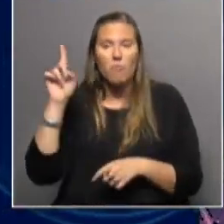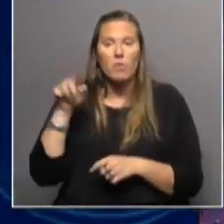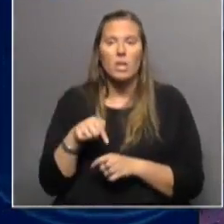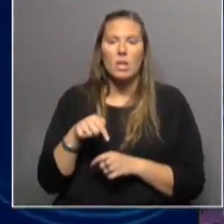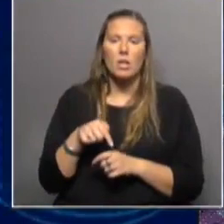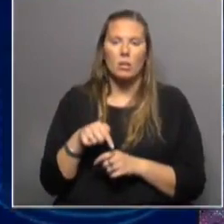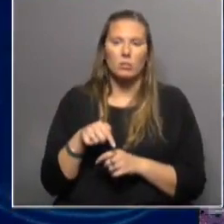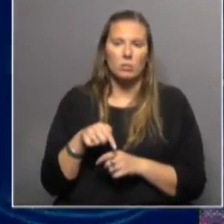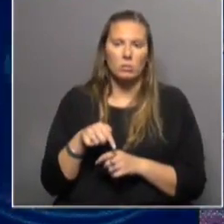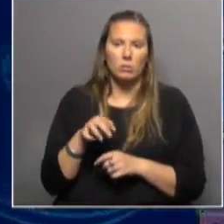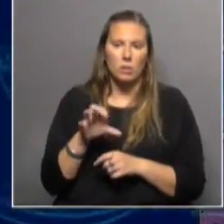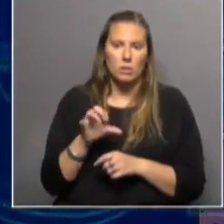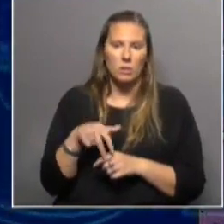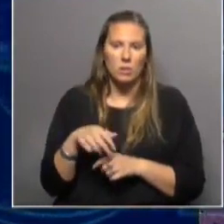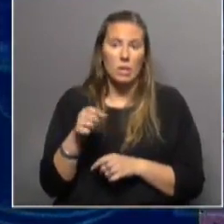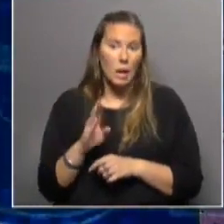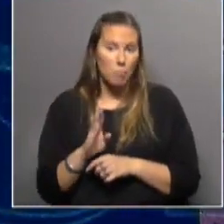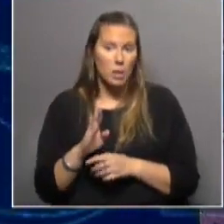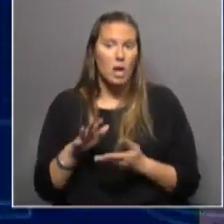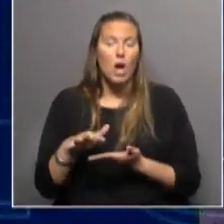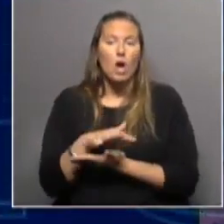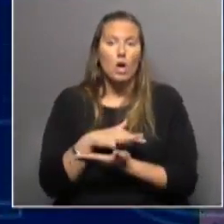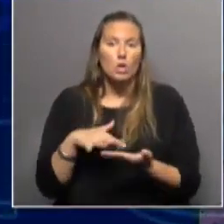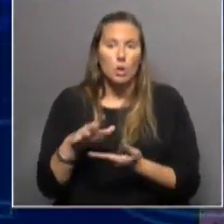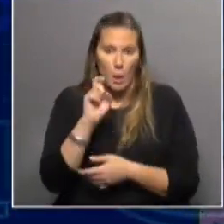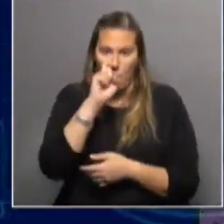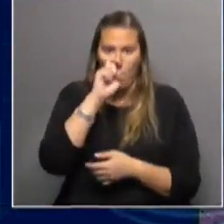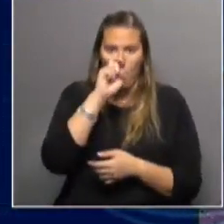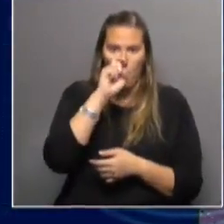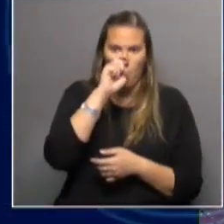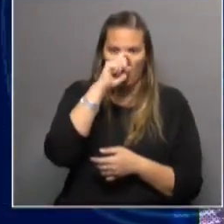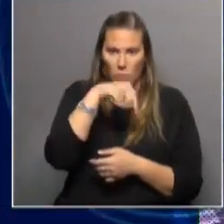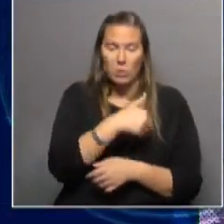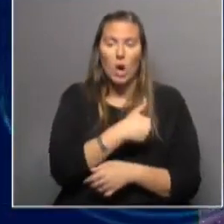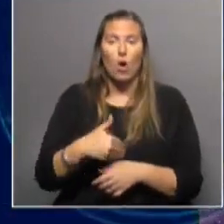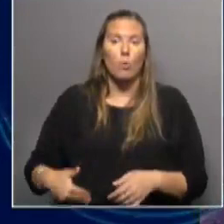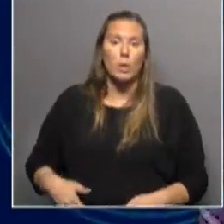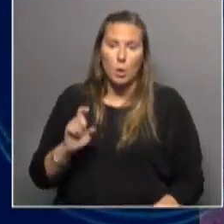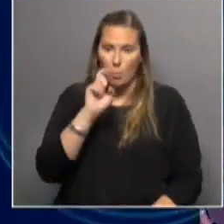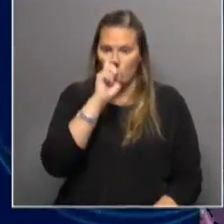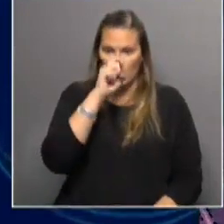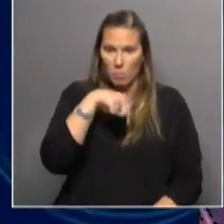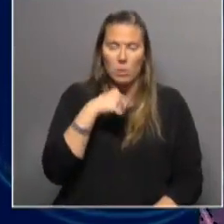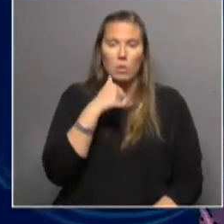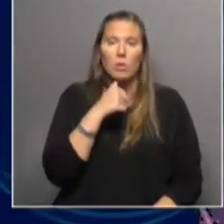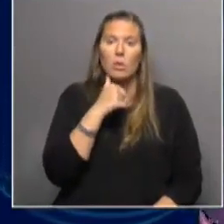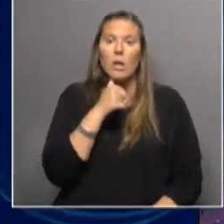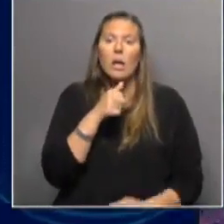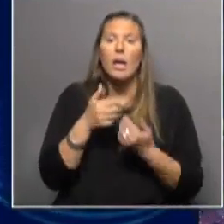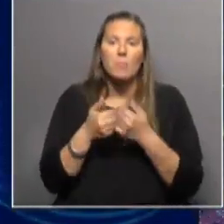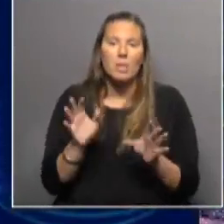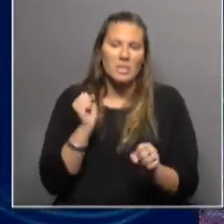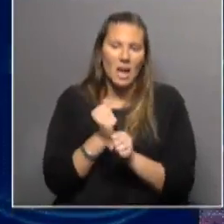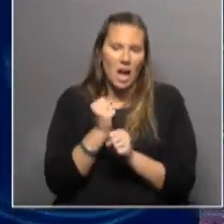son el SNAP las zonas porque es Montevideo el gobierno de Montevideo que comienza a trabajar